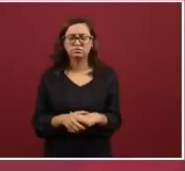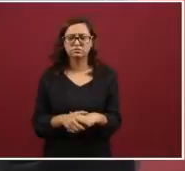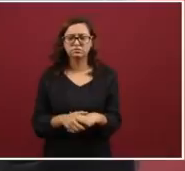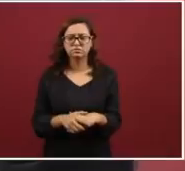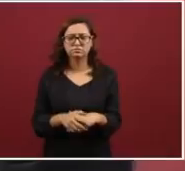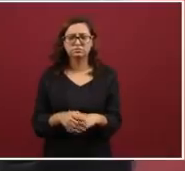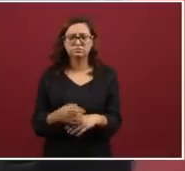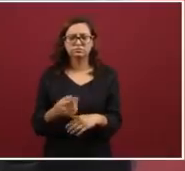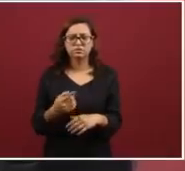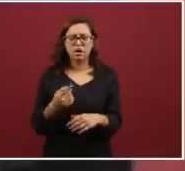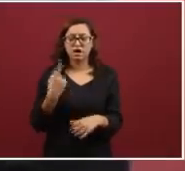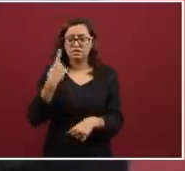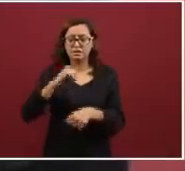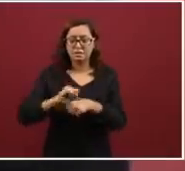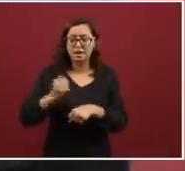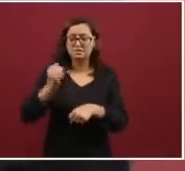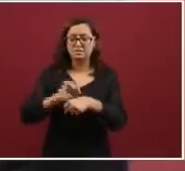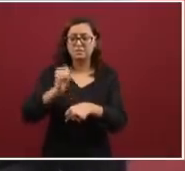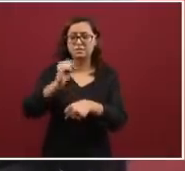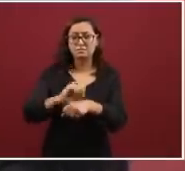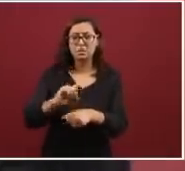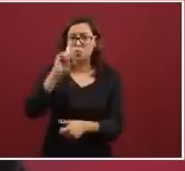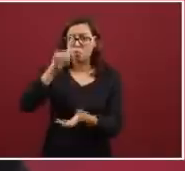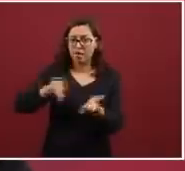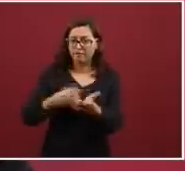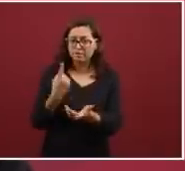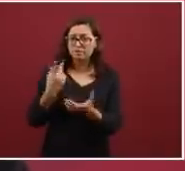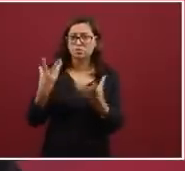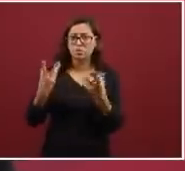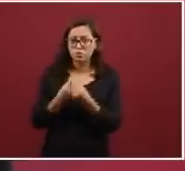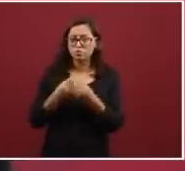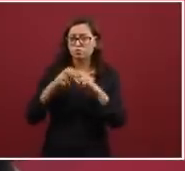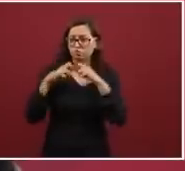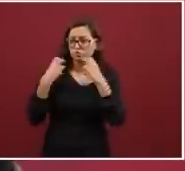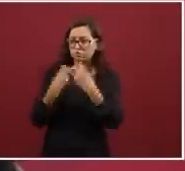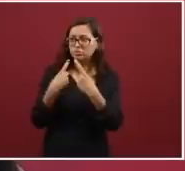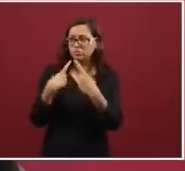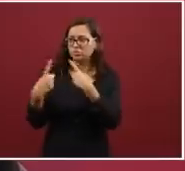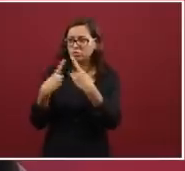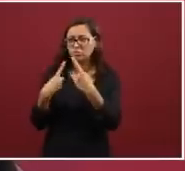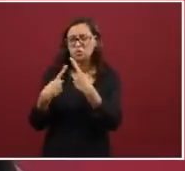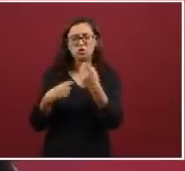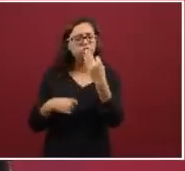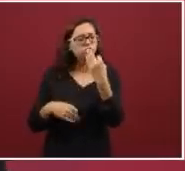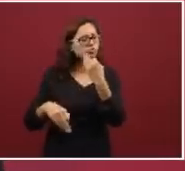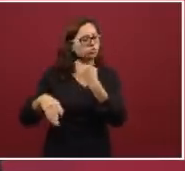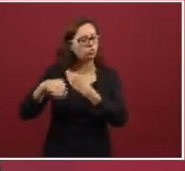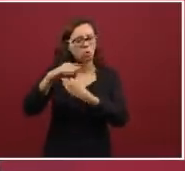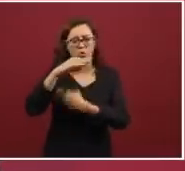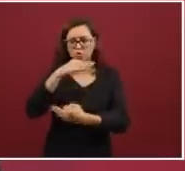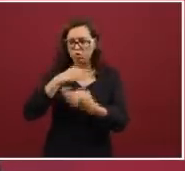una vez a la semana con quienes llevan este programa. Entonces, todo lo que haga falta,